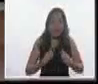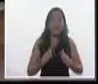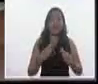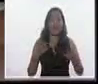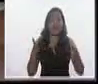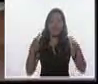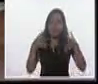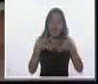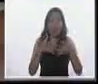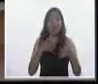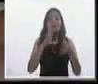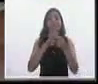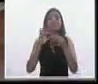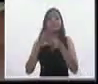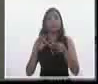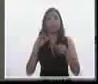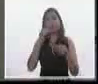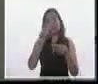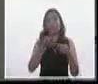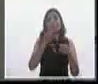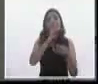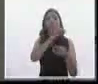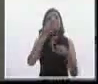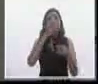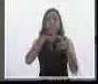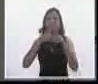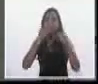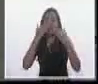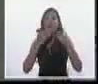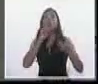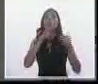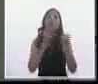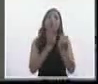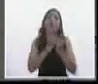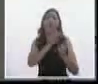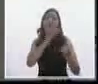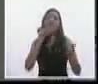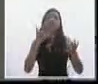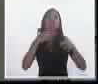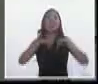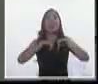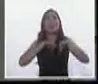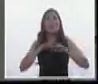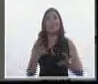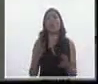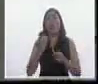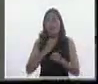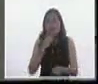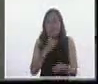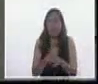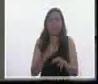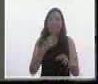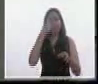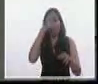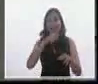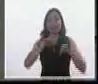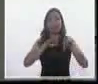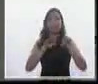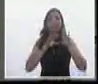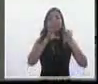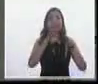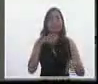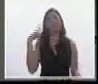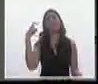hablábamos ahora de lo académico de lo escolar pero también en el mercado laboral no el trabajo las oportunidades de empleo cómo está ahí